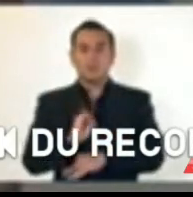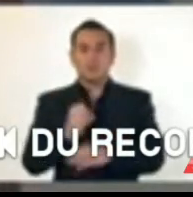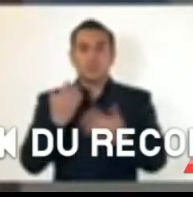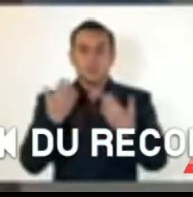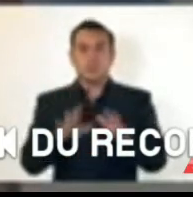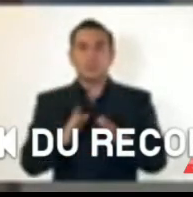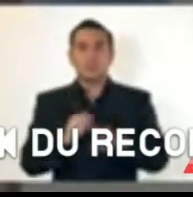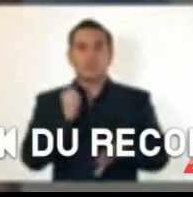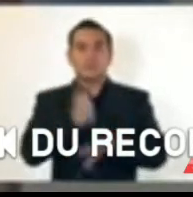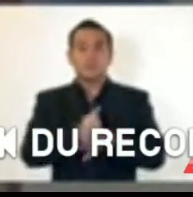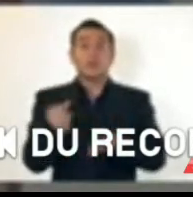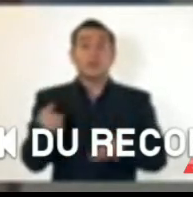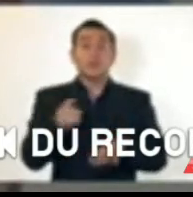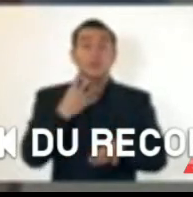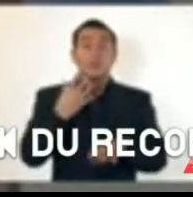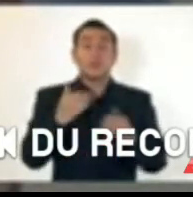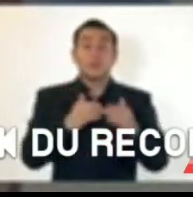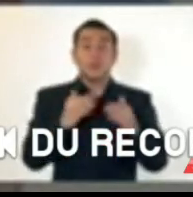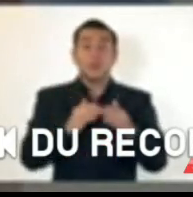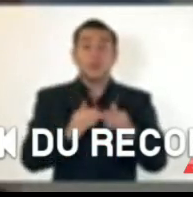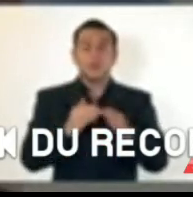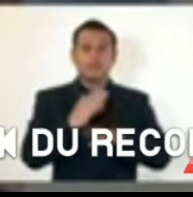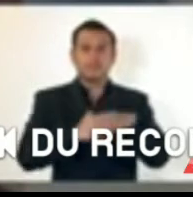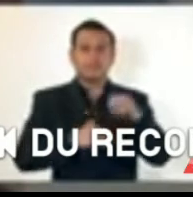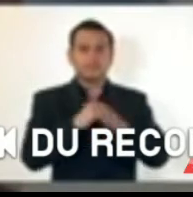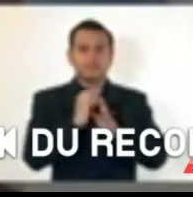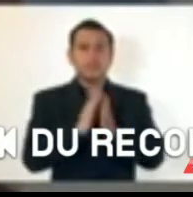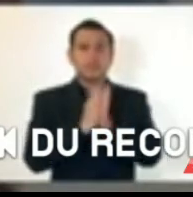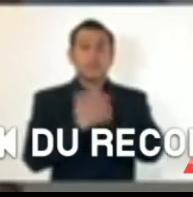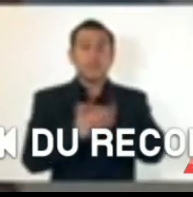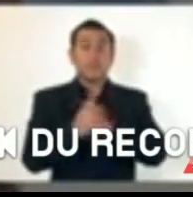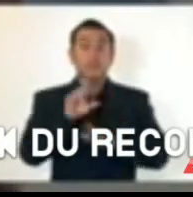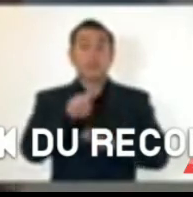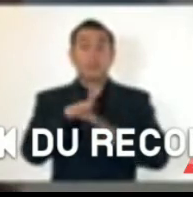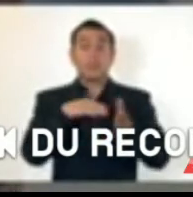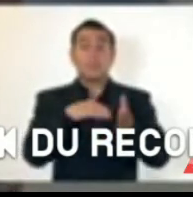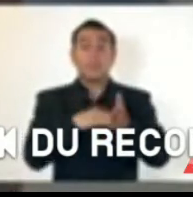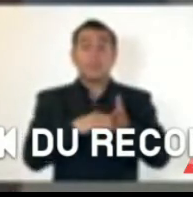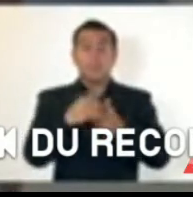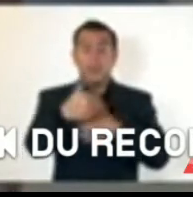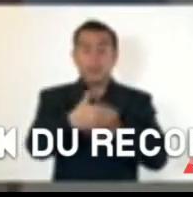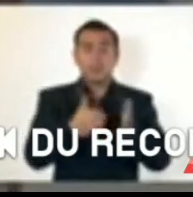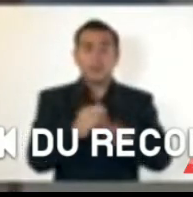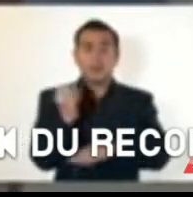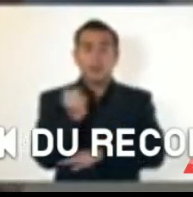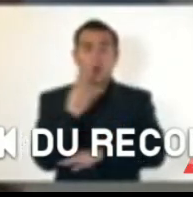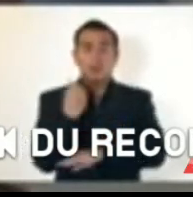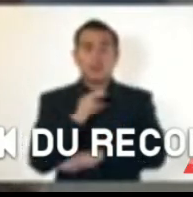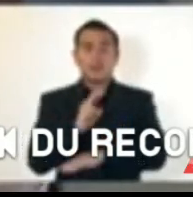está haciendo hasta lo imposible para que sobrevivan ellos mismos,